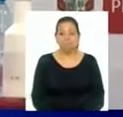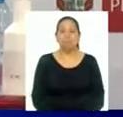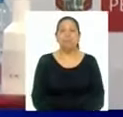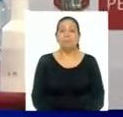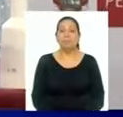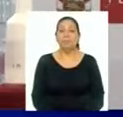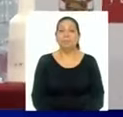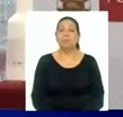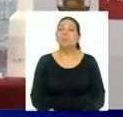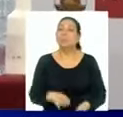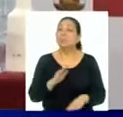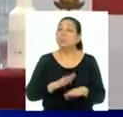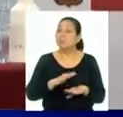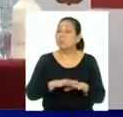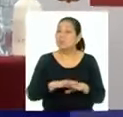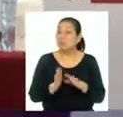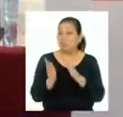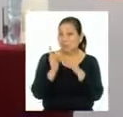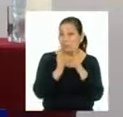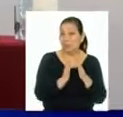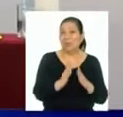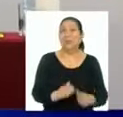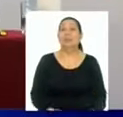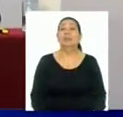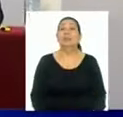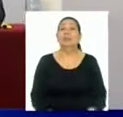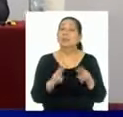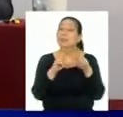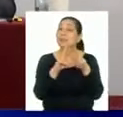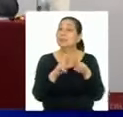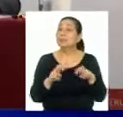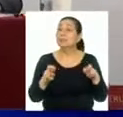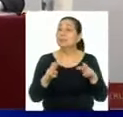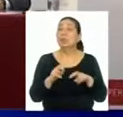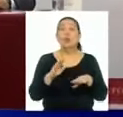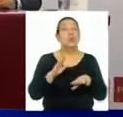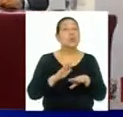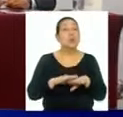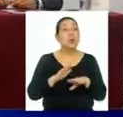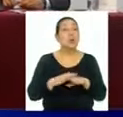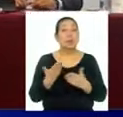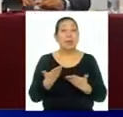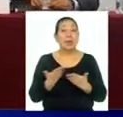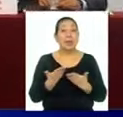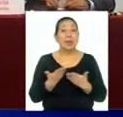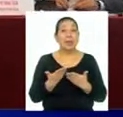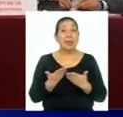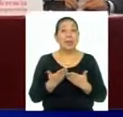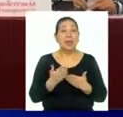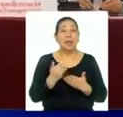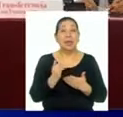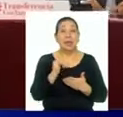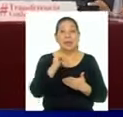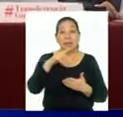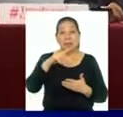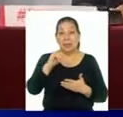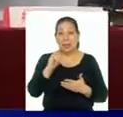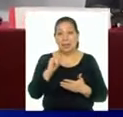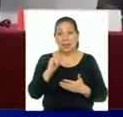Sí, sobre la parte que me consulta, la investigación en relación con el caso Inti Brian en la parte